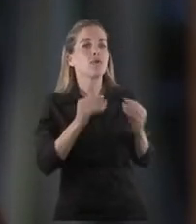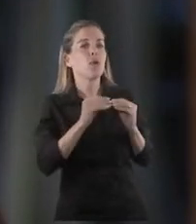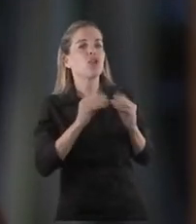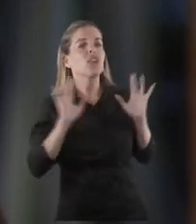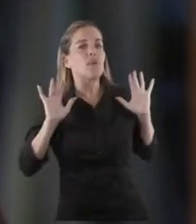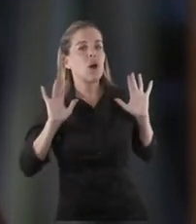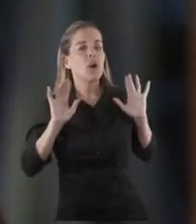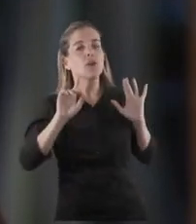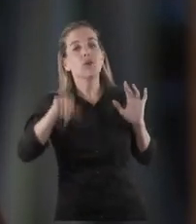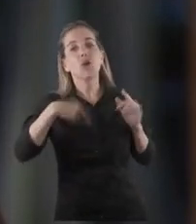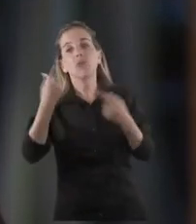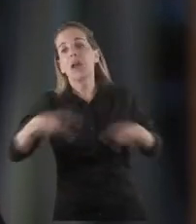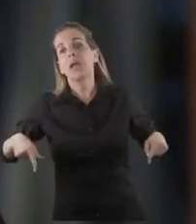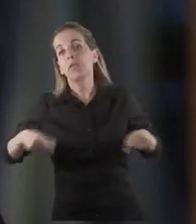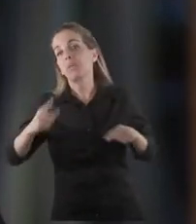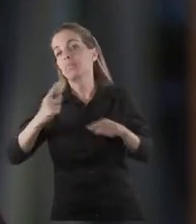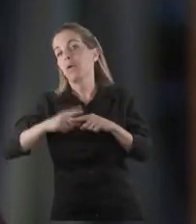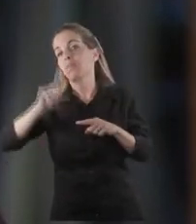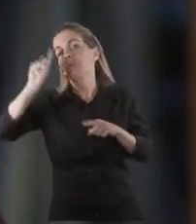causalidades.